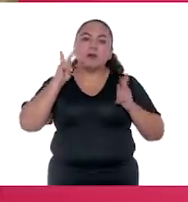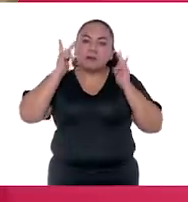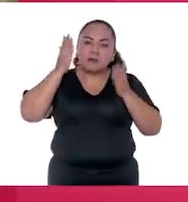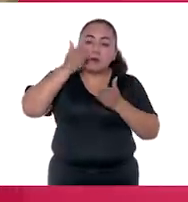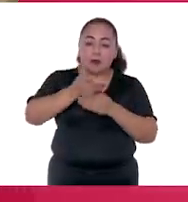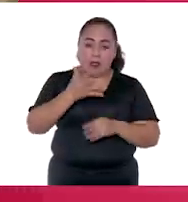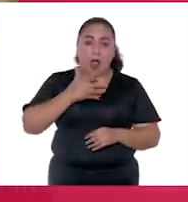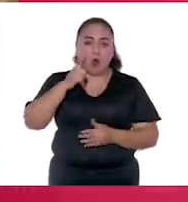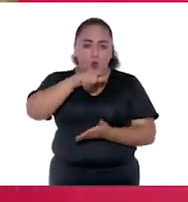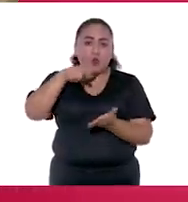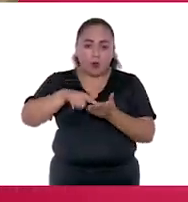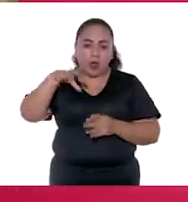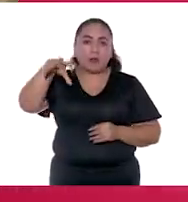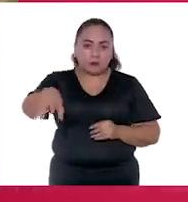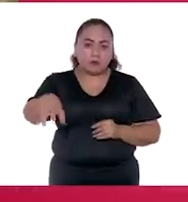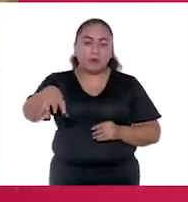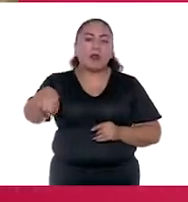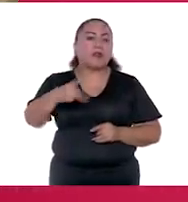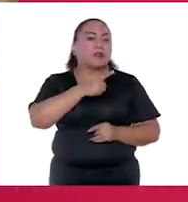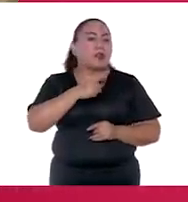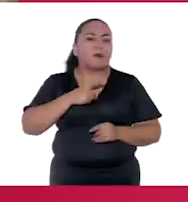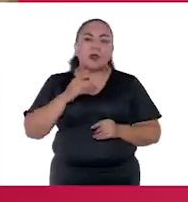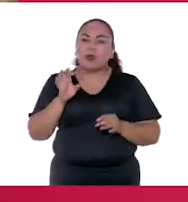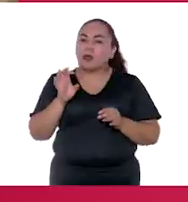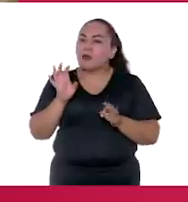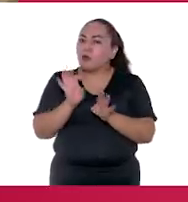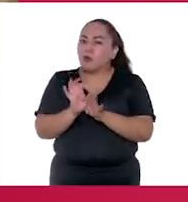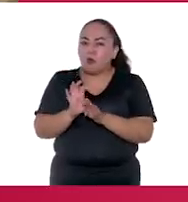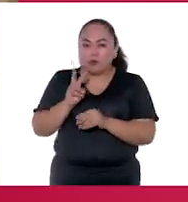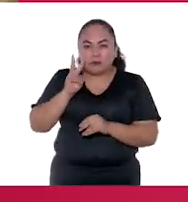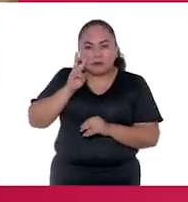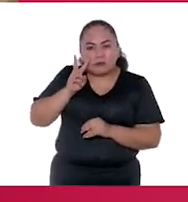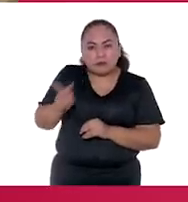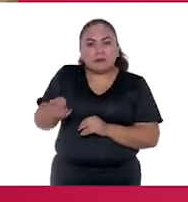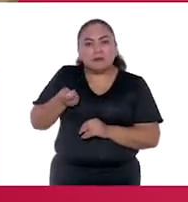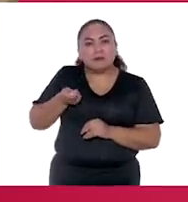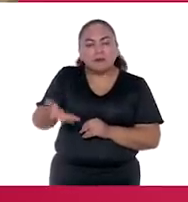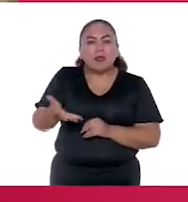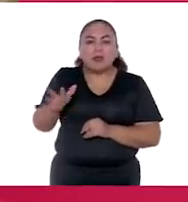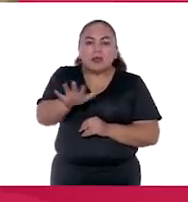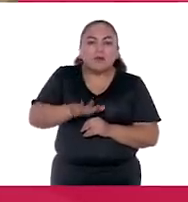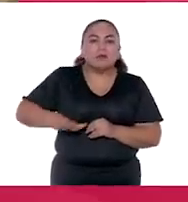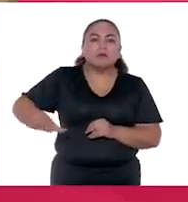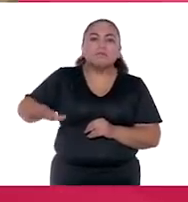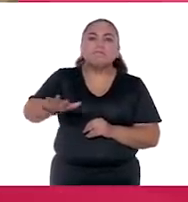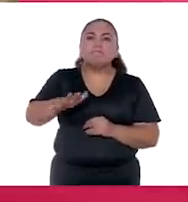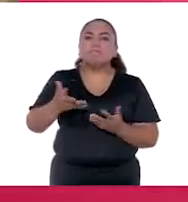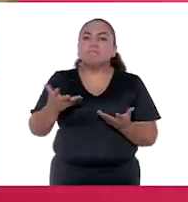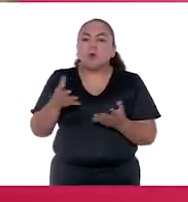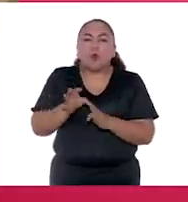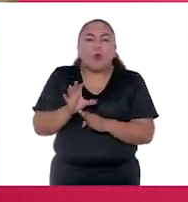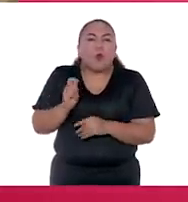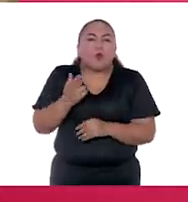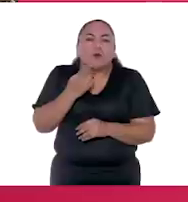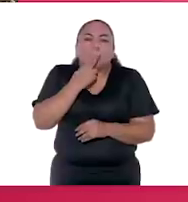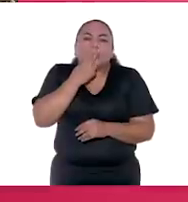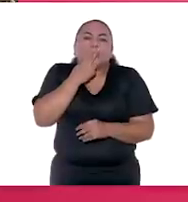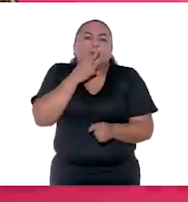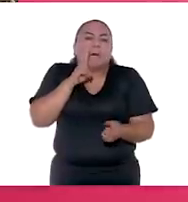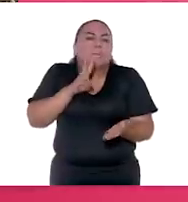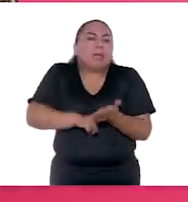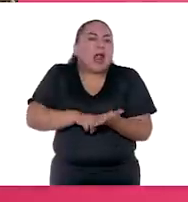lugar que tiene que estar visualizado como una joya que hay que